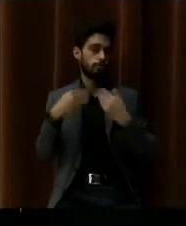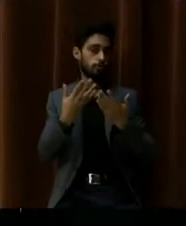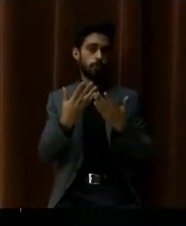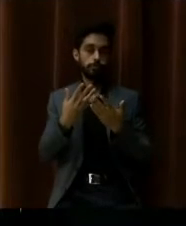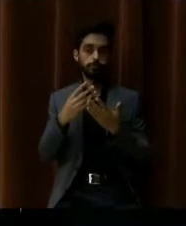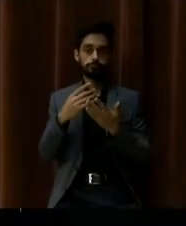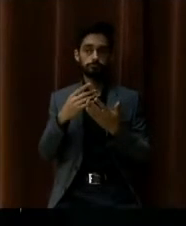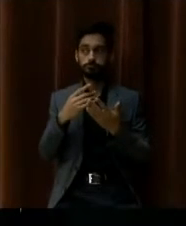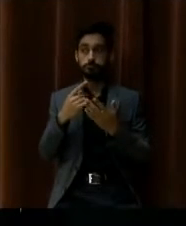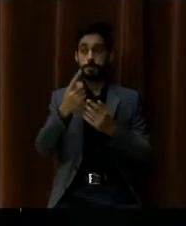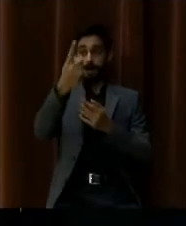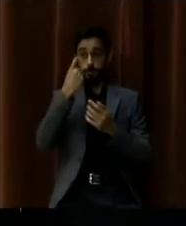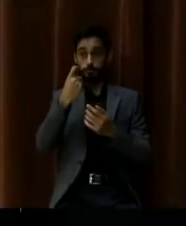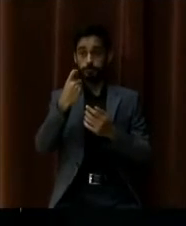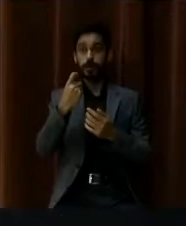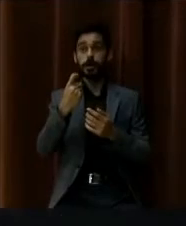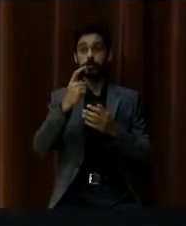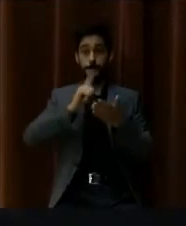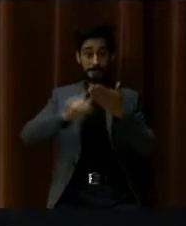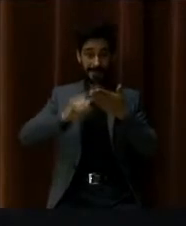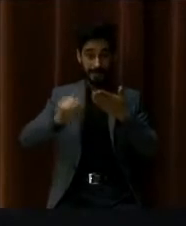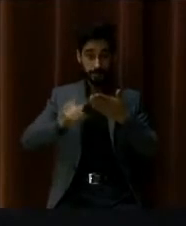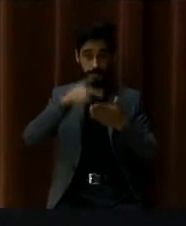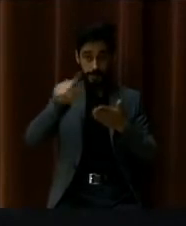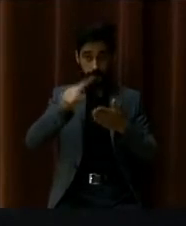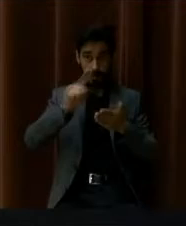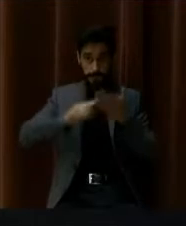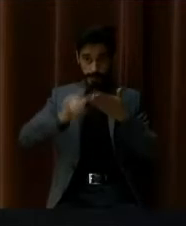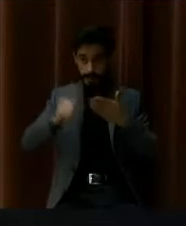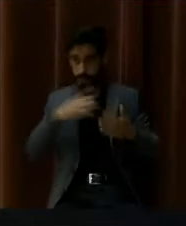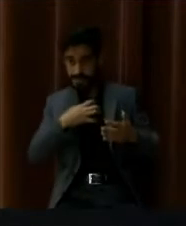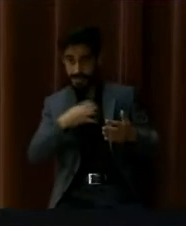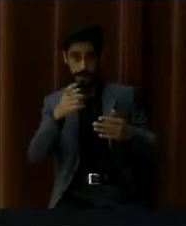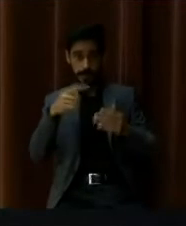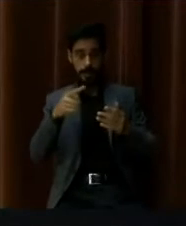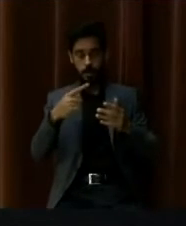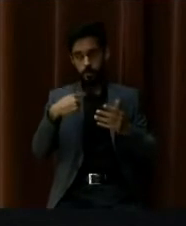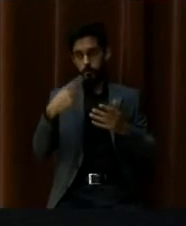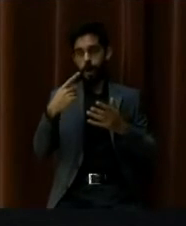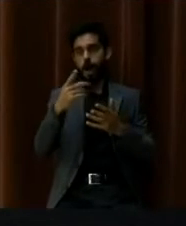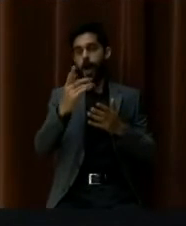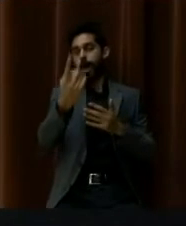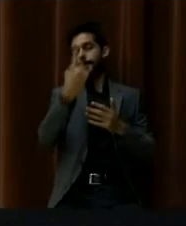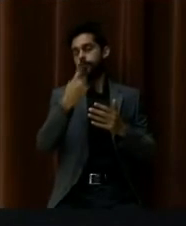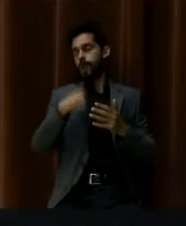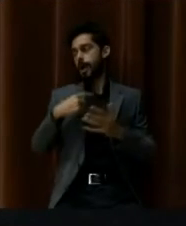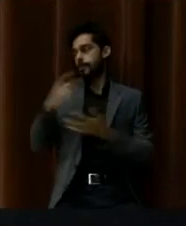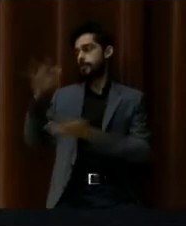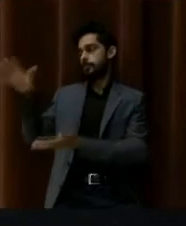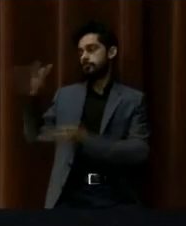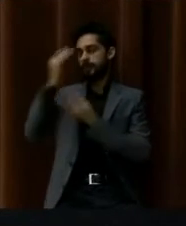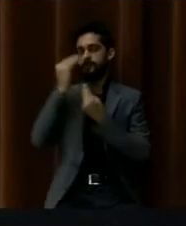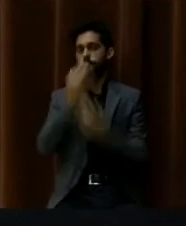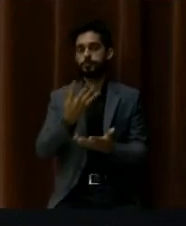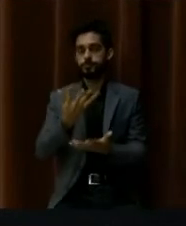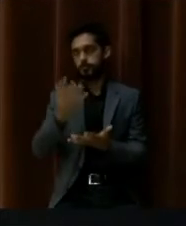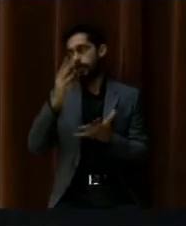me piden la agencia investigadora si le es posible entonces que pudiéramos tener esa información